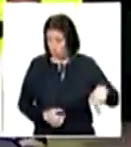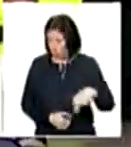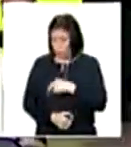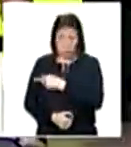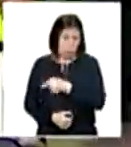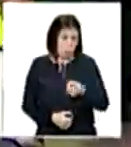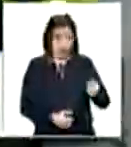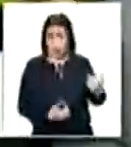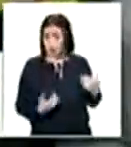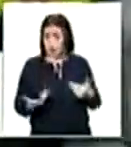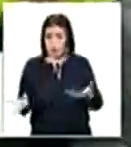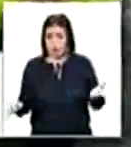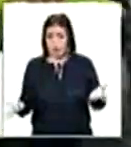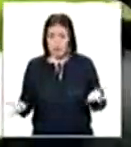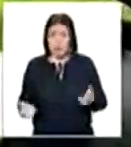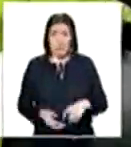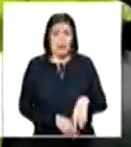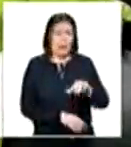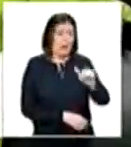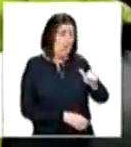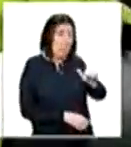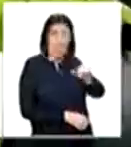Nosotras somos...